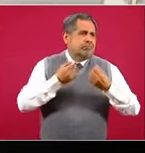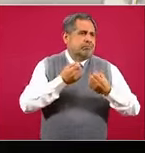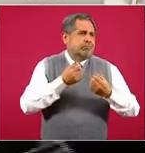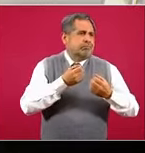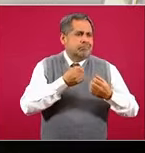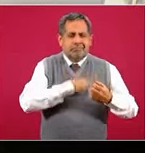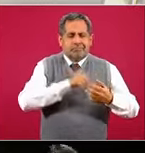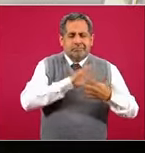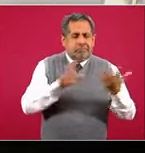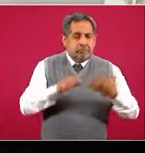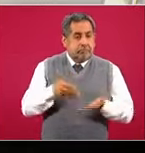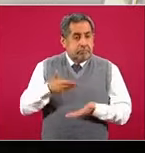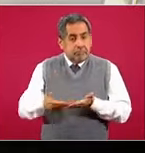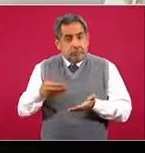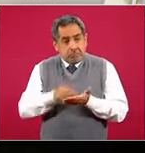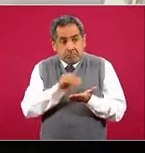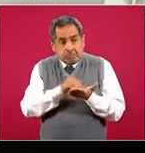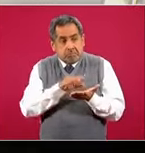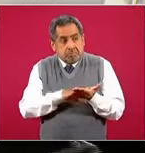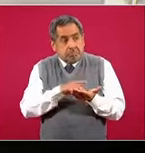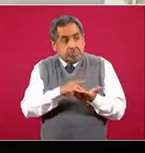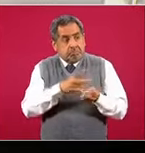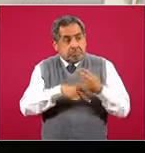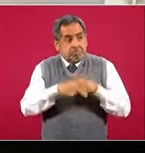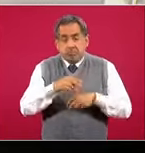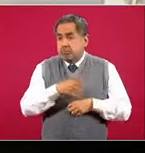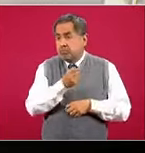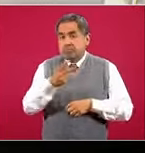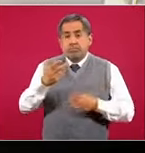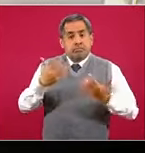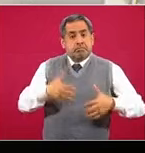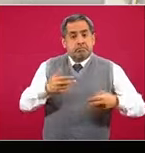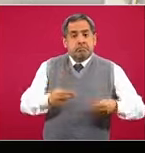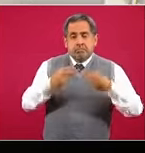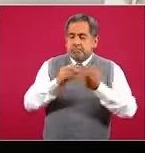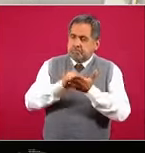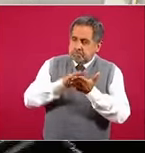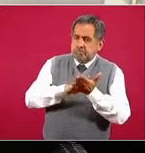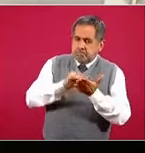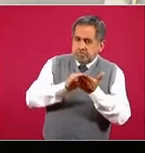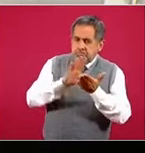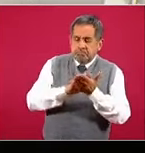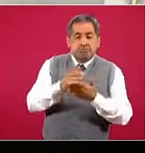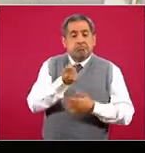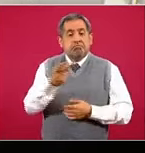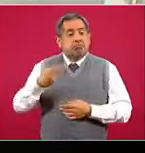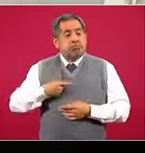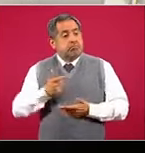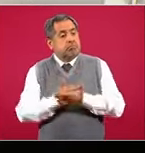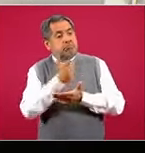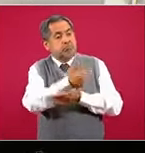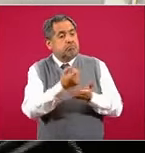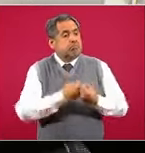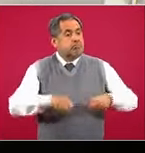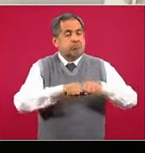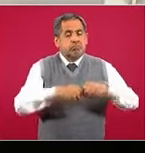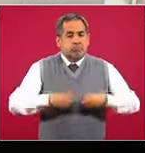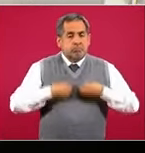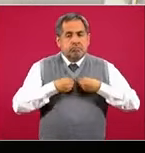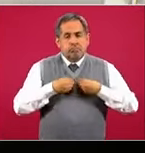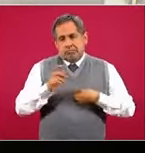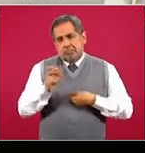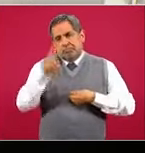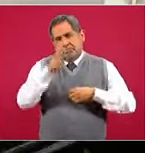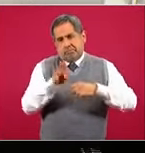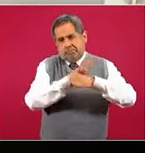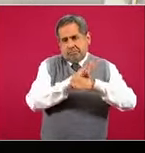etcétera, hoy día sí se está registrando un crecimiento y varias empresas lo han ya documentado, seguros de vida y de salud